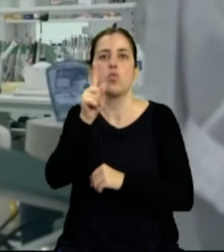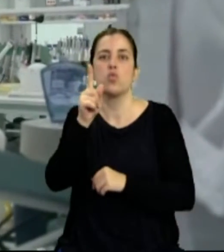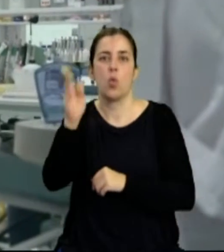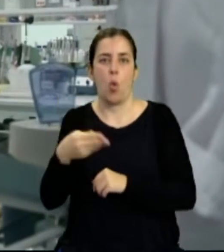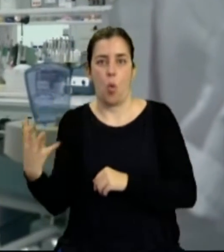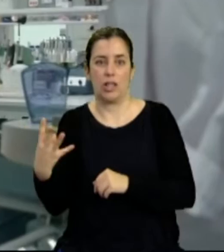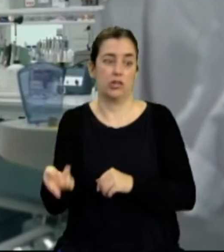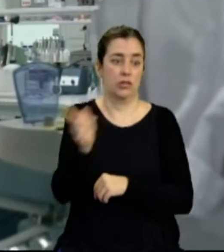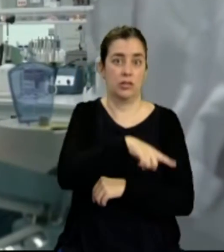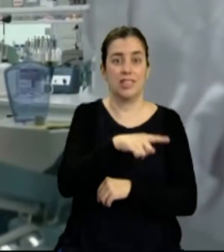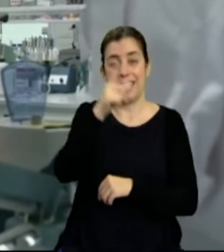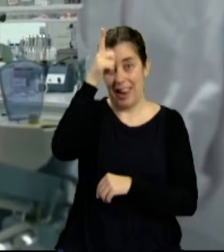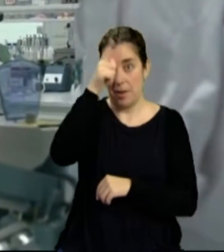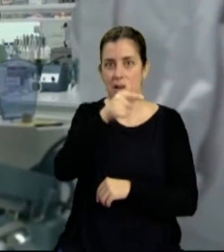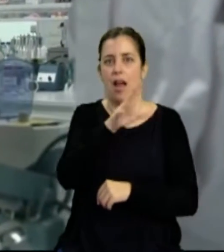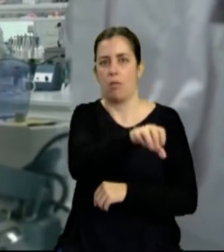alemana Pfizer.